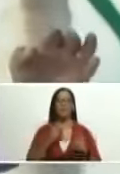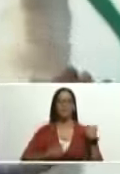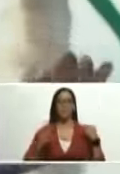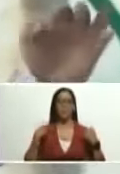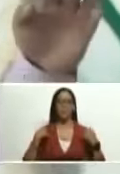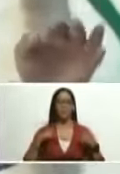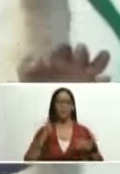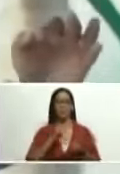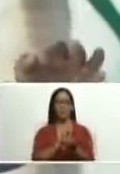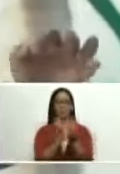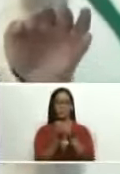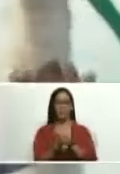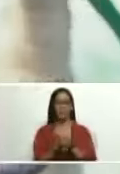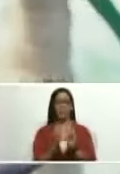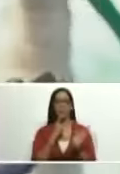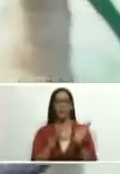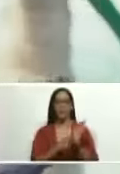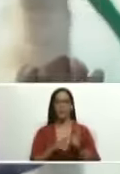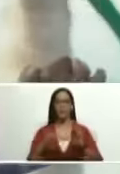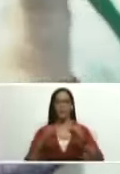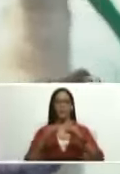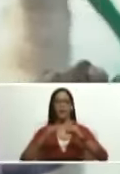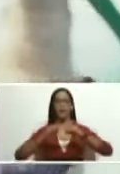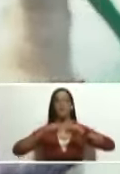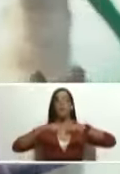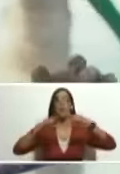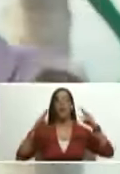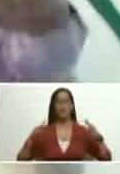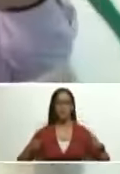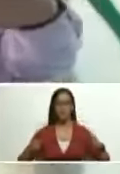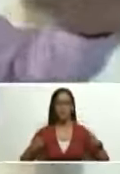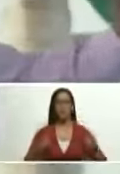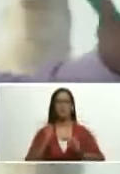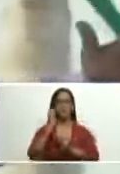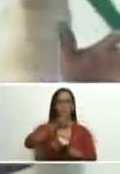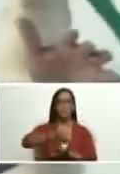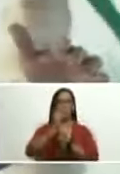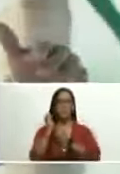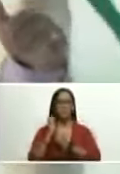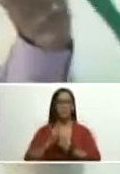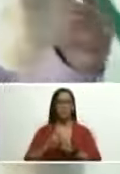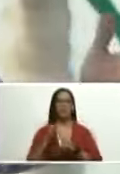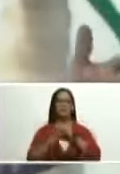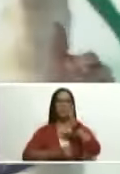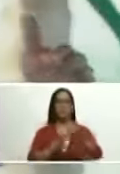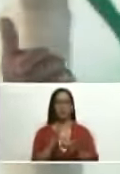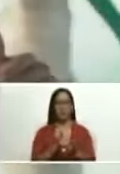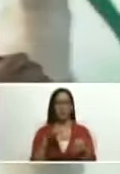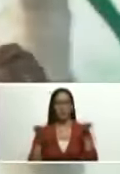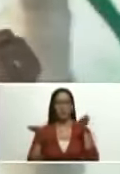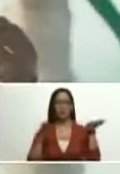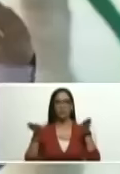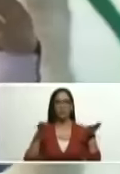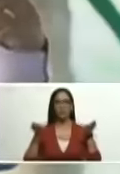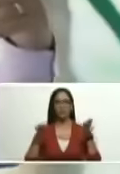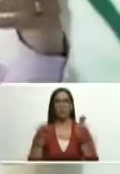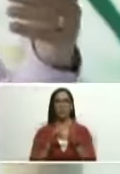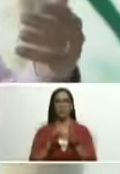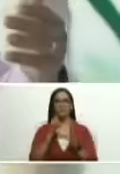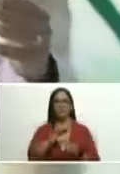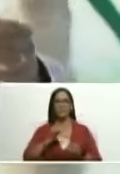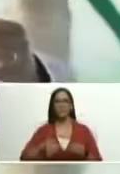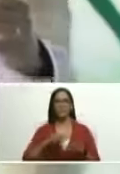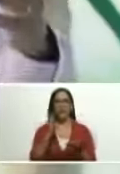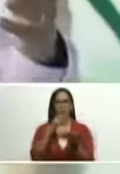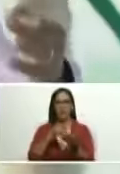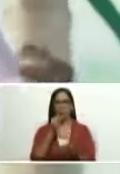transformación absoluta del muelle pesquero La Zorra, que va a ser un muelle pesquero internacional para el turismo, donde la gente puede venir a comerse